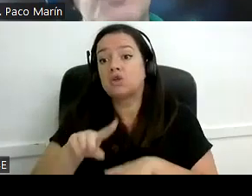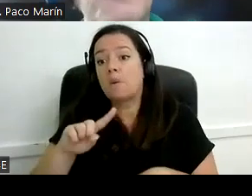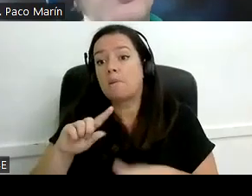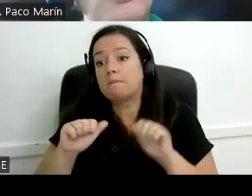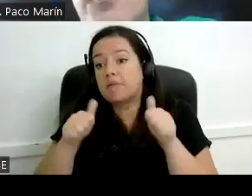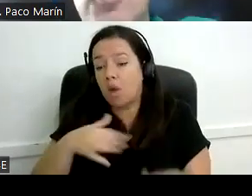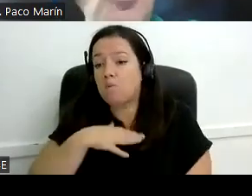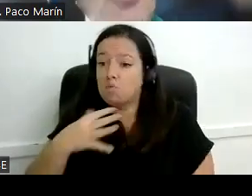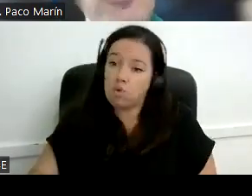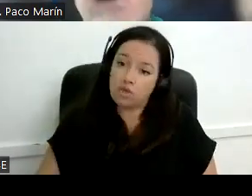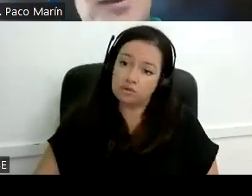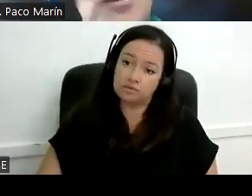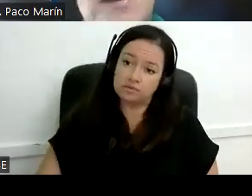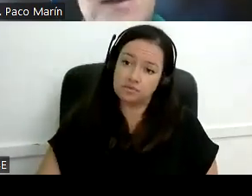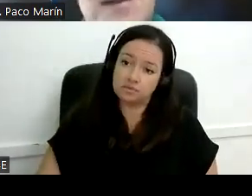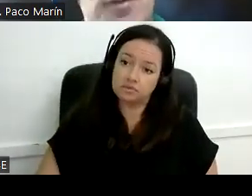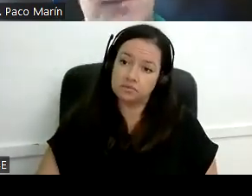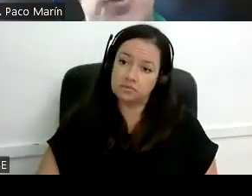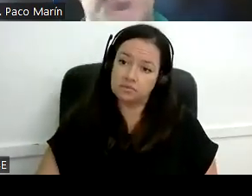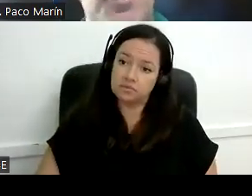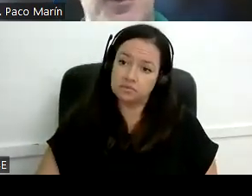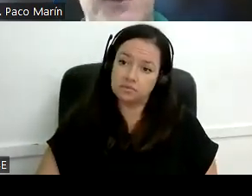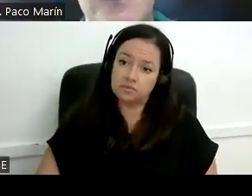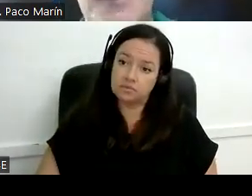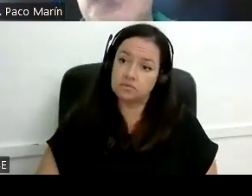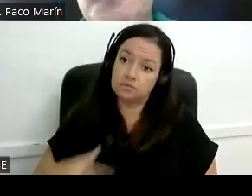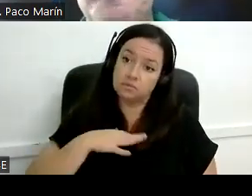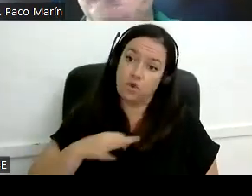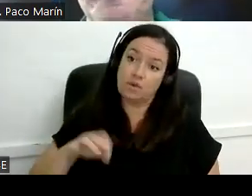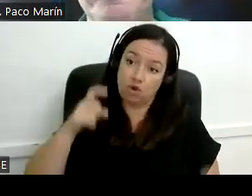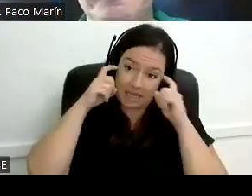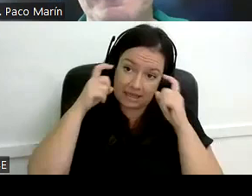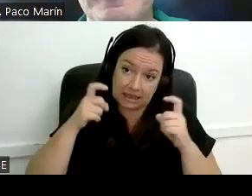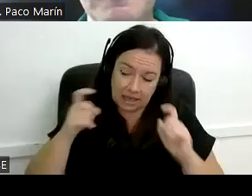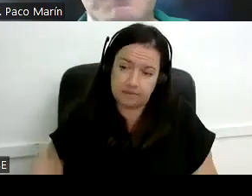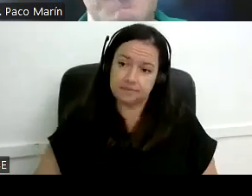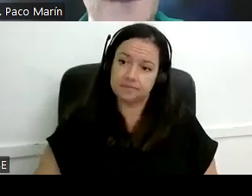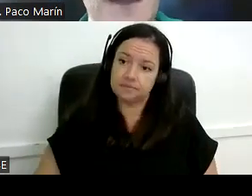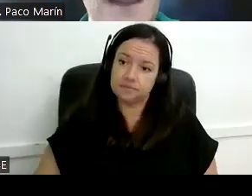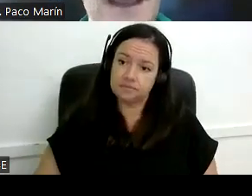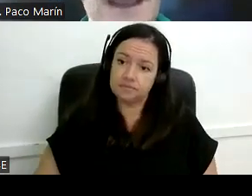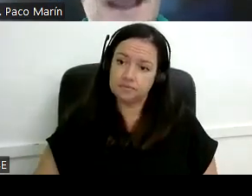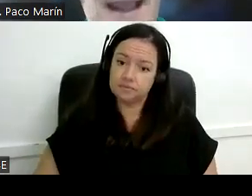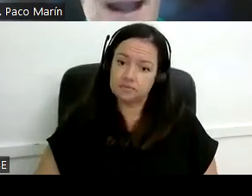2 comprimidos o de 2,5 a 1,5. Podemos intentarlo.